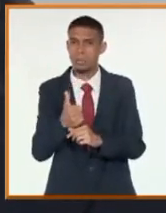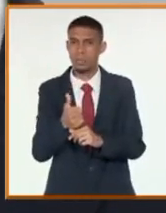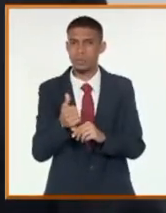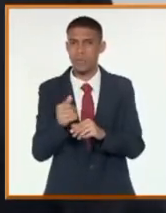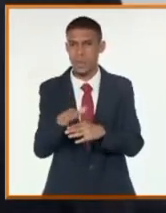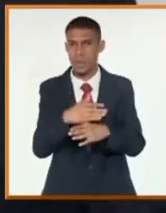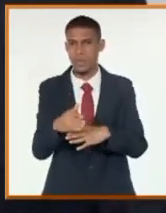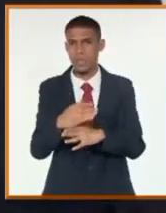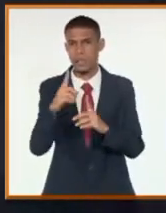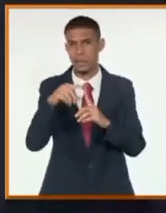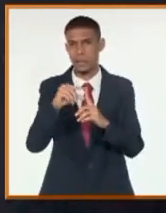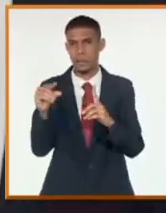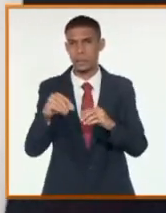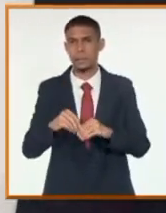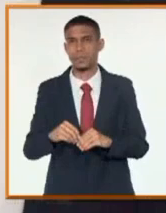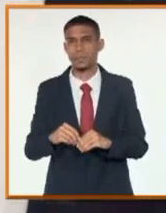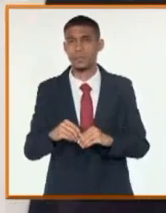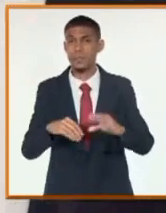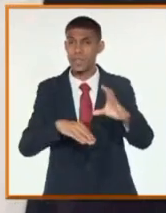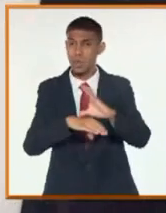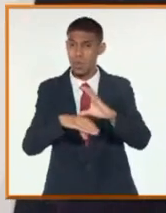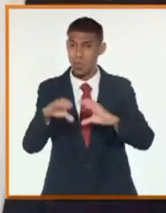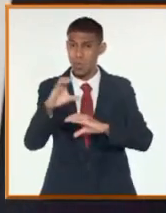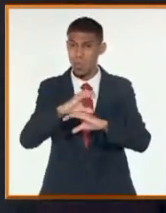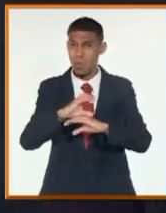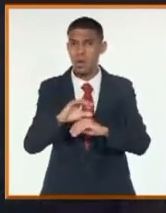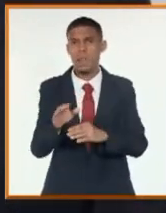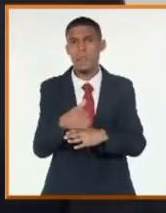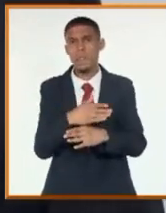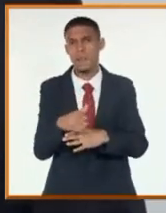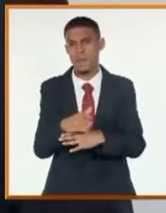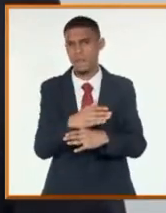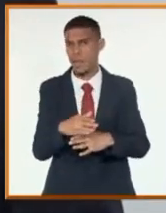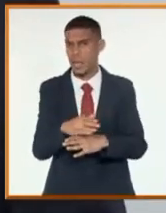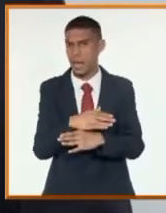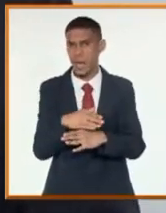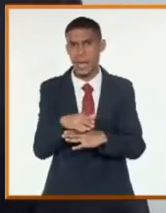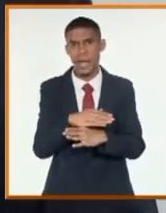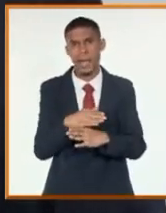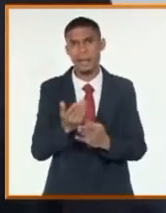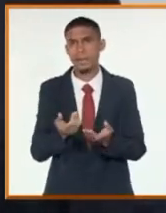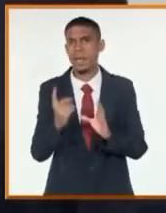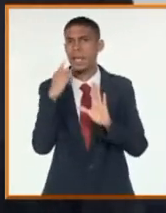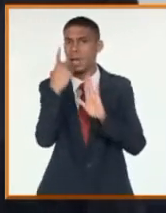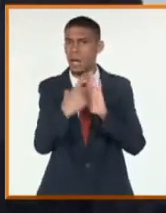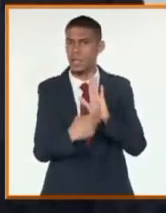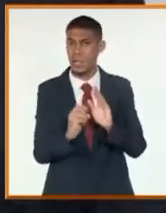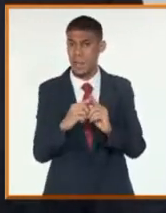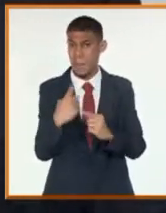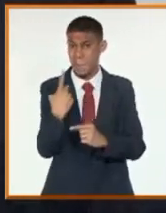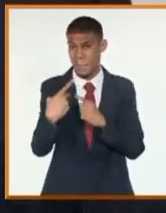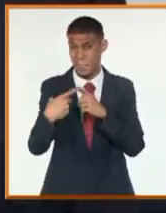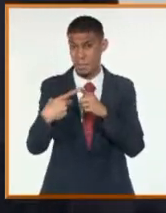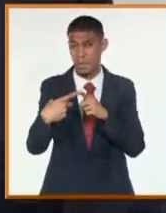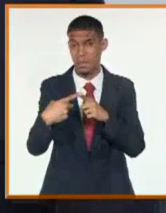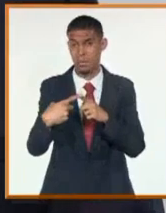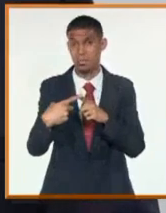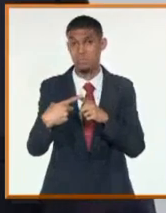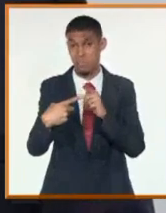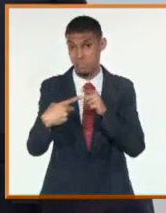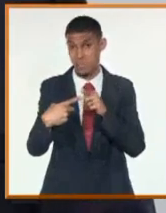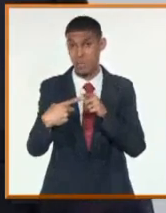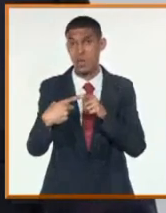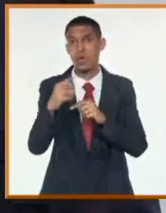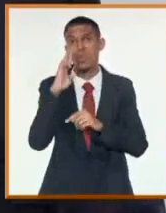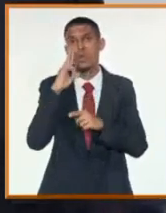la cumbre yo creo que tiene varios aspectos en los que hay que detenerse para significar el éxito de la medida. Primero, hay un reconocimiento al